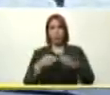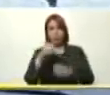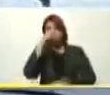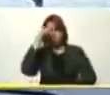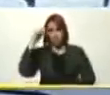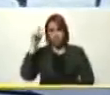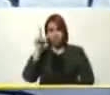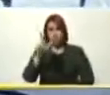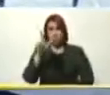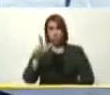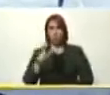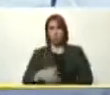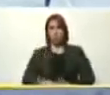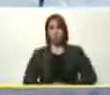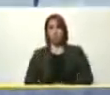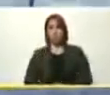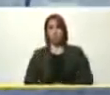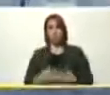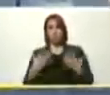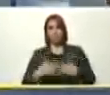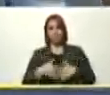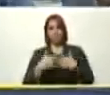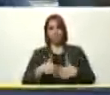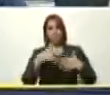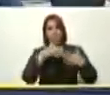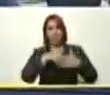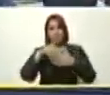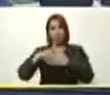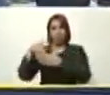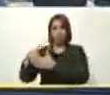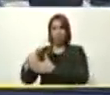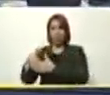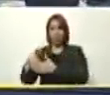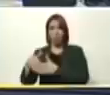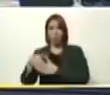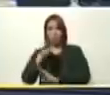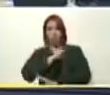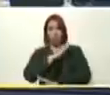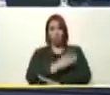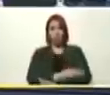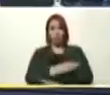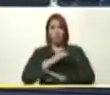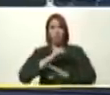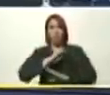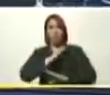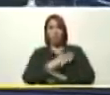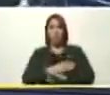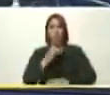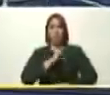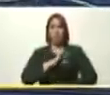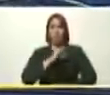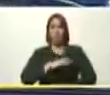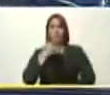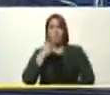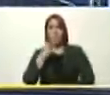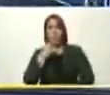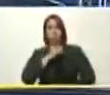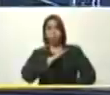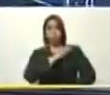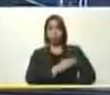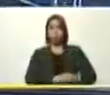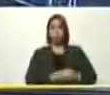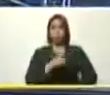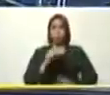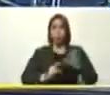Unido de Venezuela de una maquinaria electoral a una poderosa fuerza sociopolítica, a un poderoso